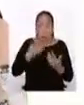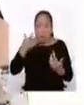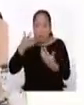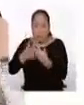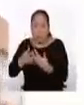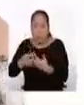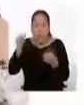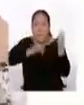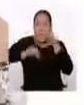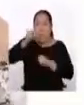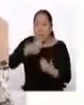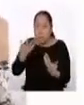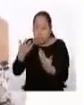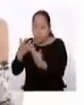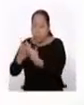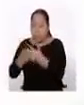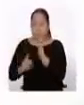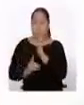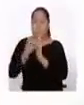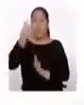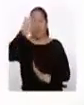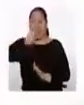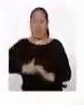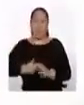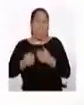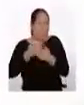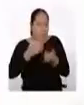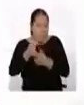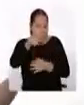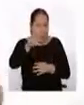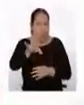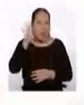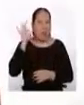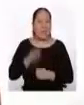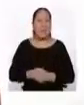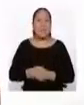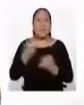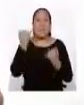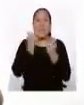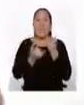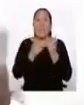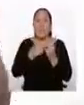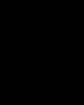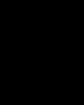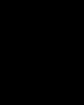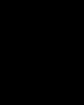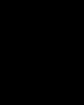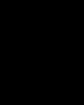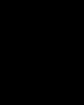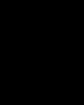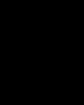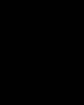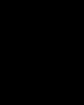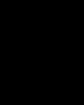a lo que tú quieras. Todo vale. Cuando termines este reto, guarda la carta en tu portafolio